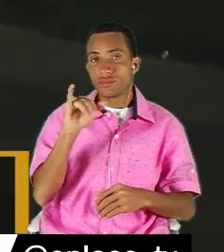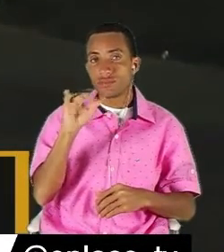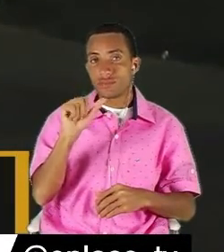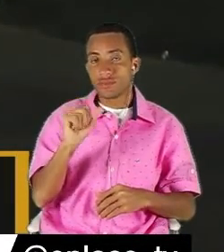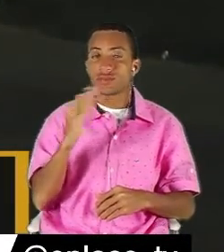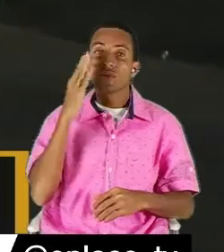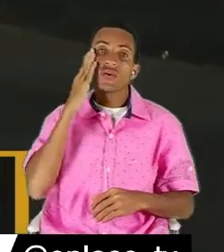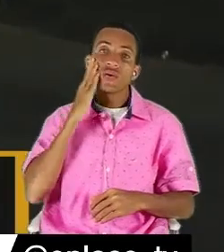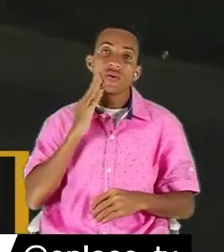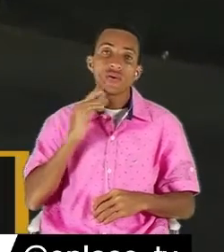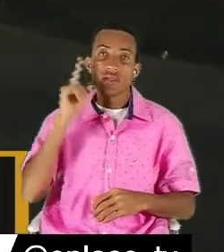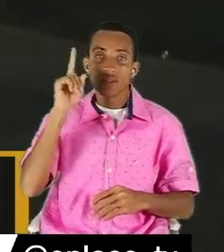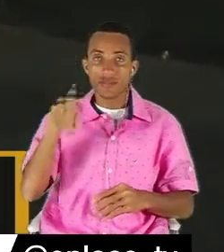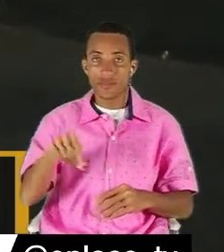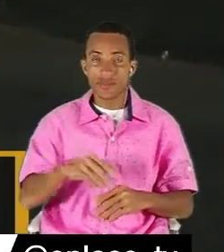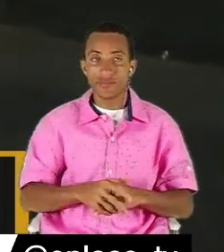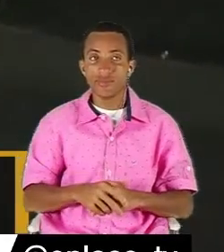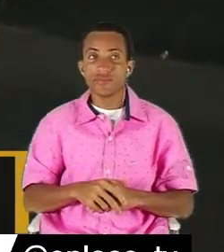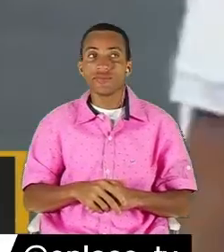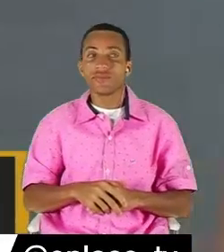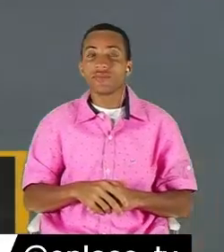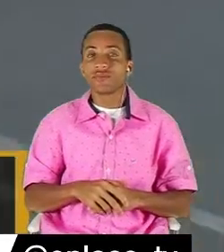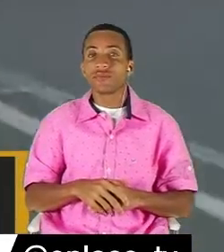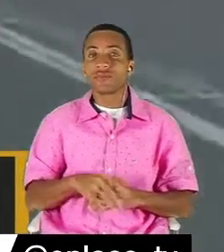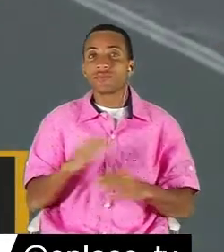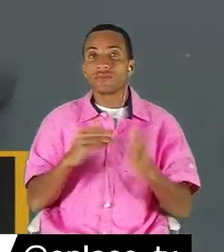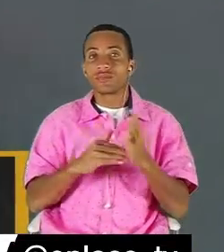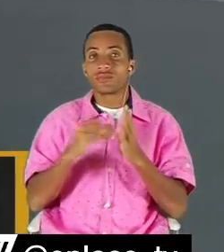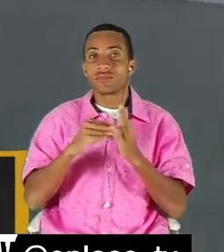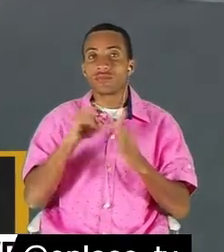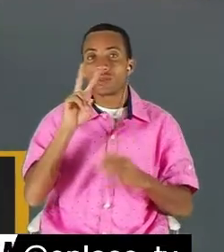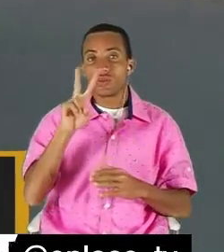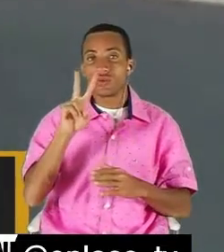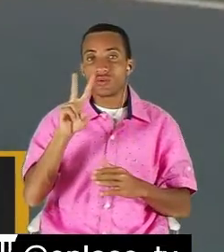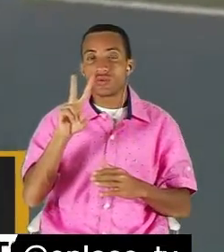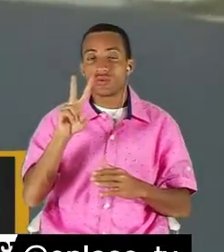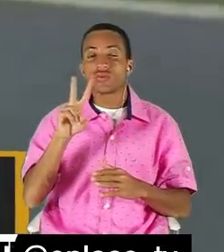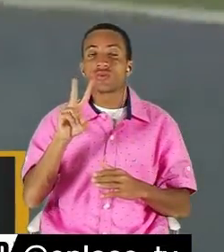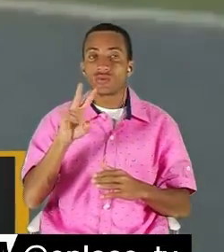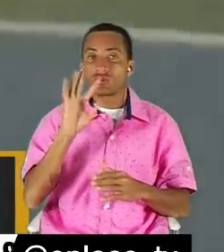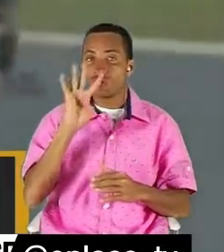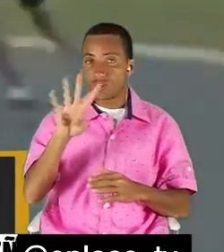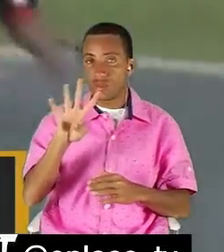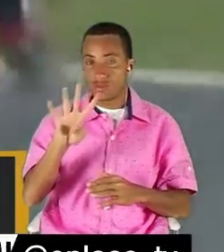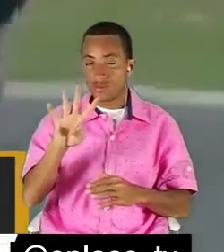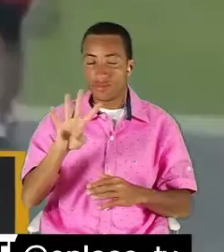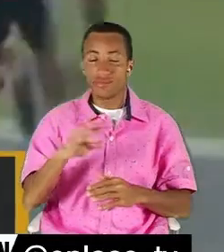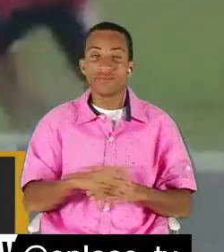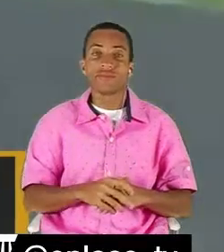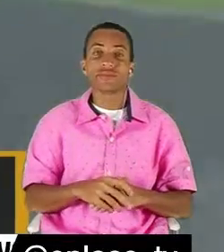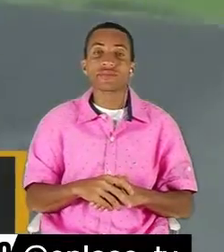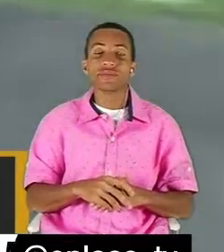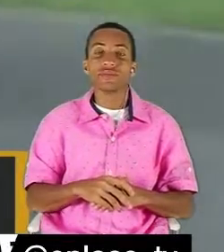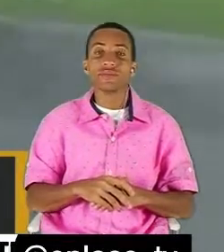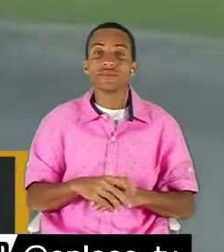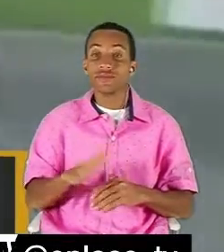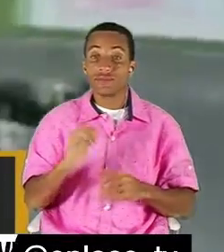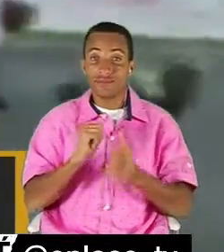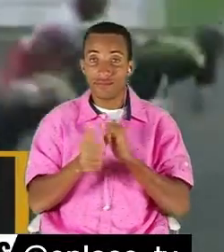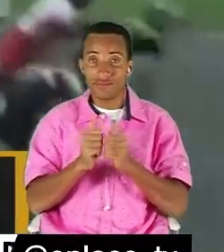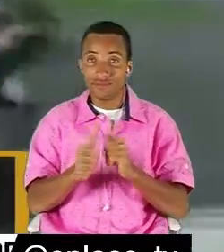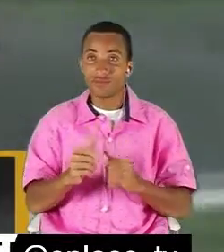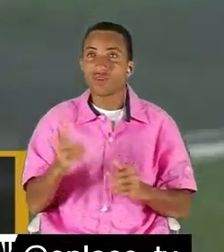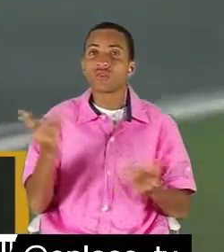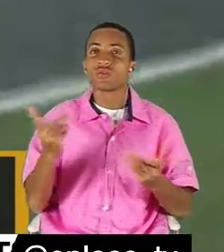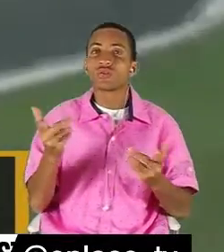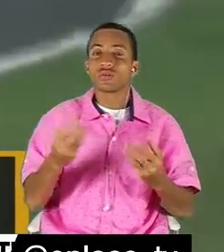juvenil que también obtuvo dos puestos en el cuarto lugar y es un buen logro de ella también. Es una deportista de la ciudad de Bucaramanga, pero